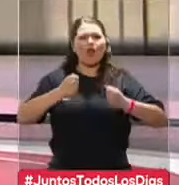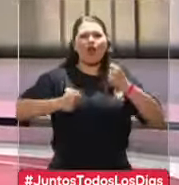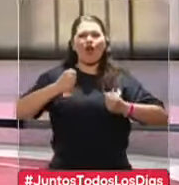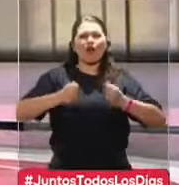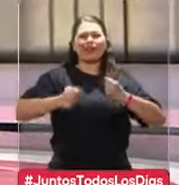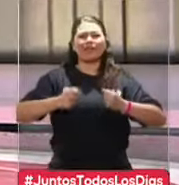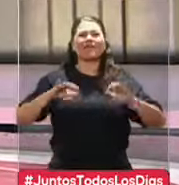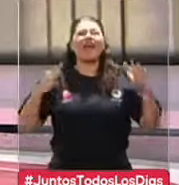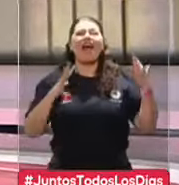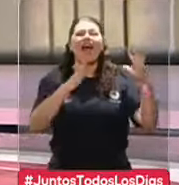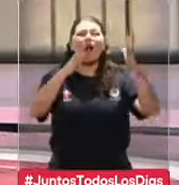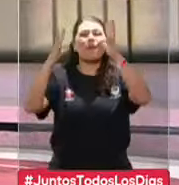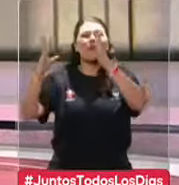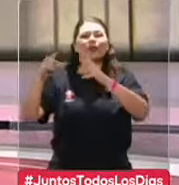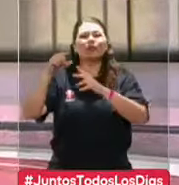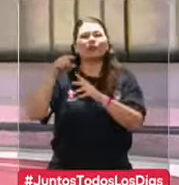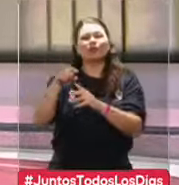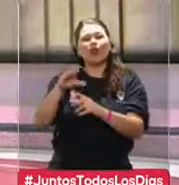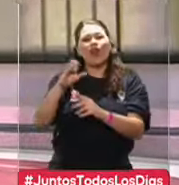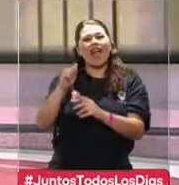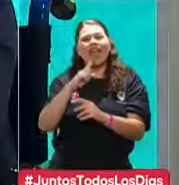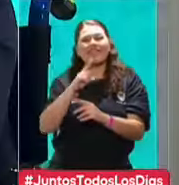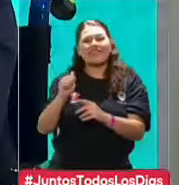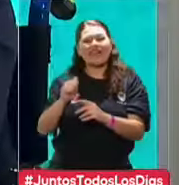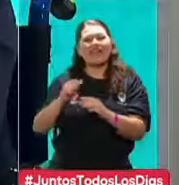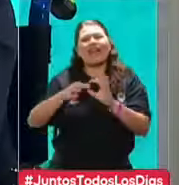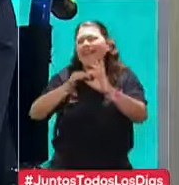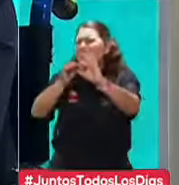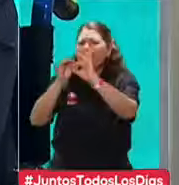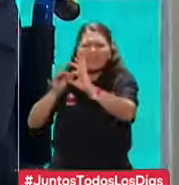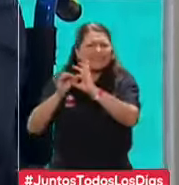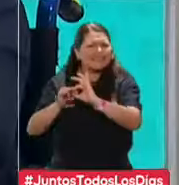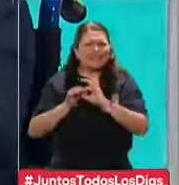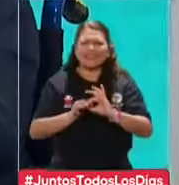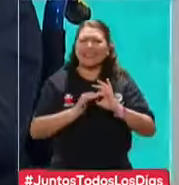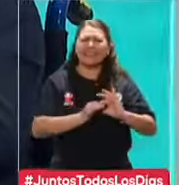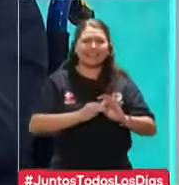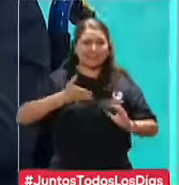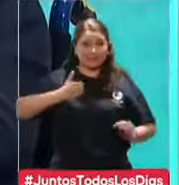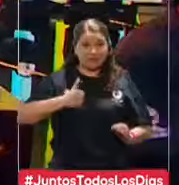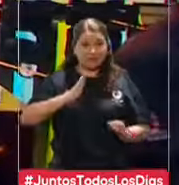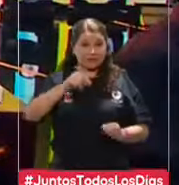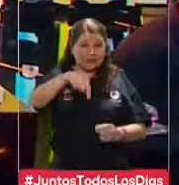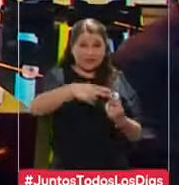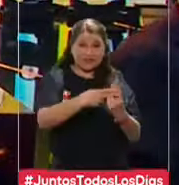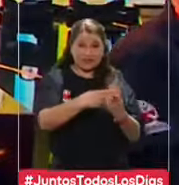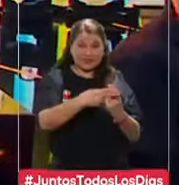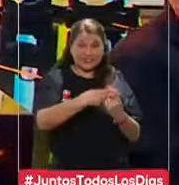Gracias, SmartFit. Seguimos en esta Teletón, María Luisa.